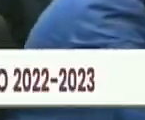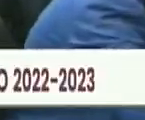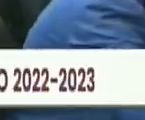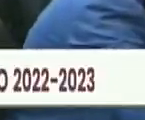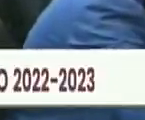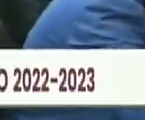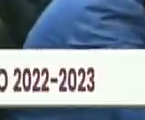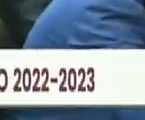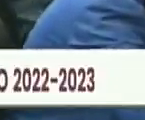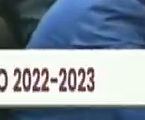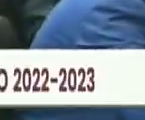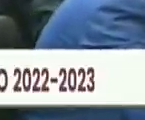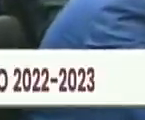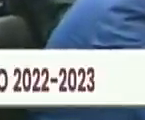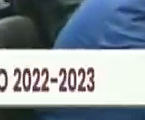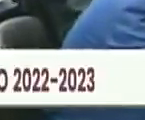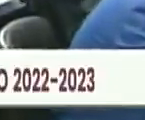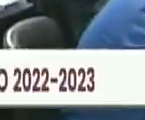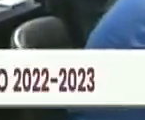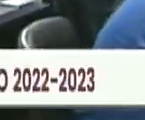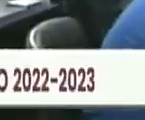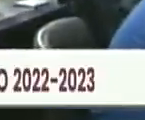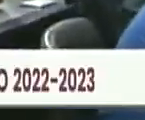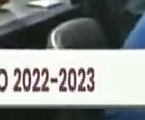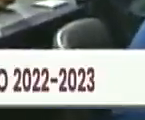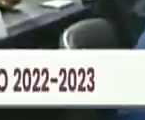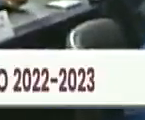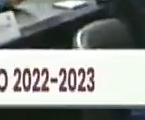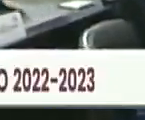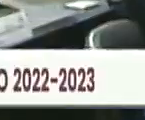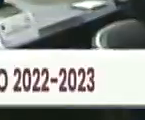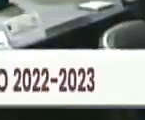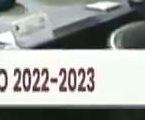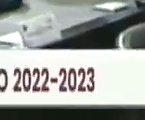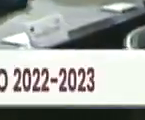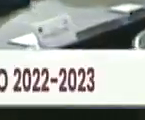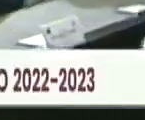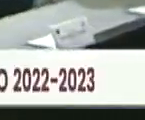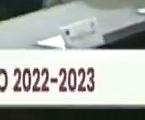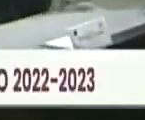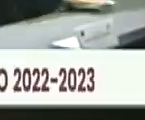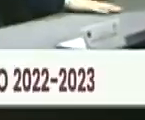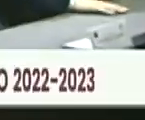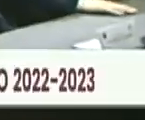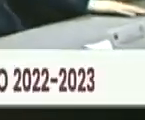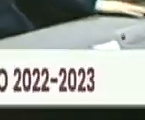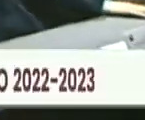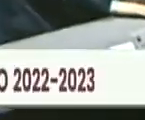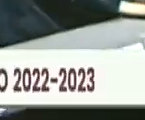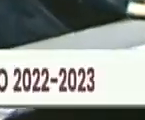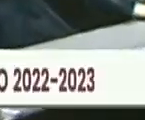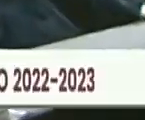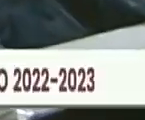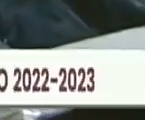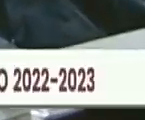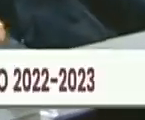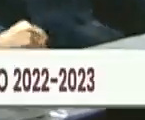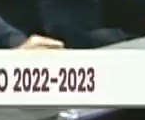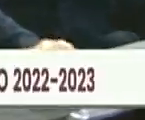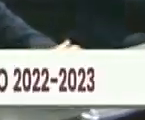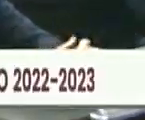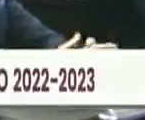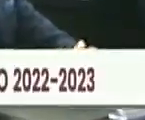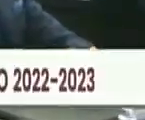indígena de los pueblos Guayú del Estado Zulia, quien funja como secretaria accidental durante